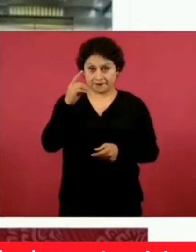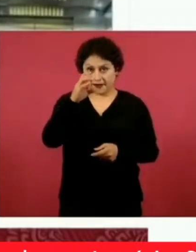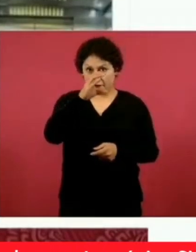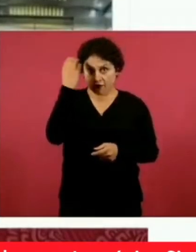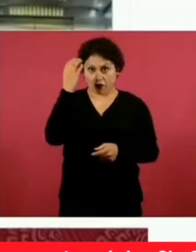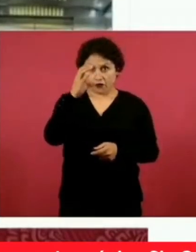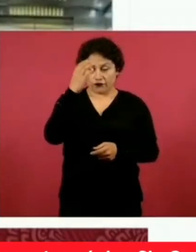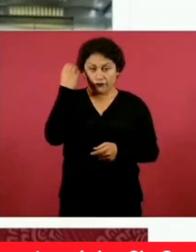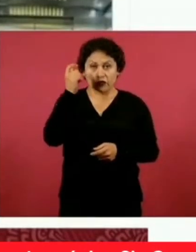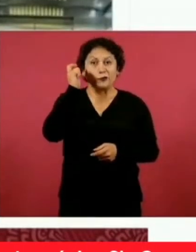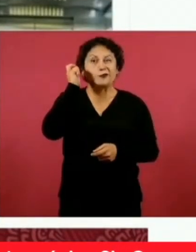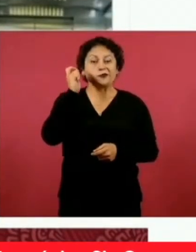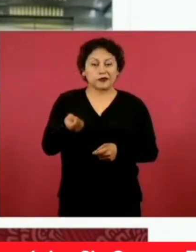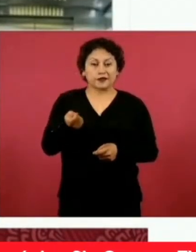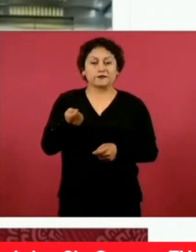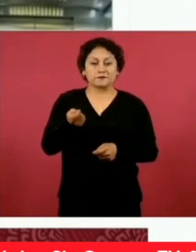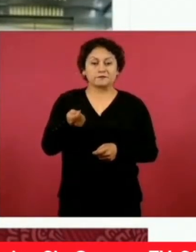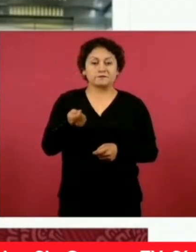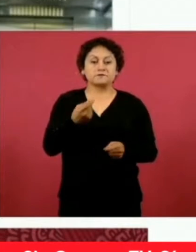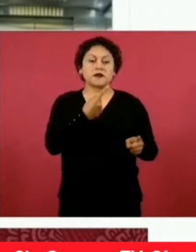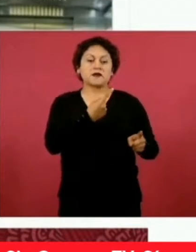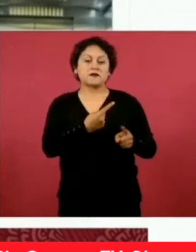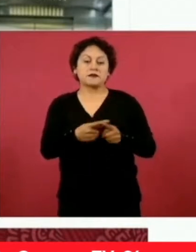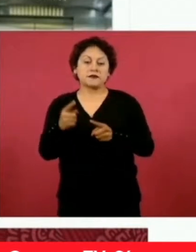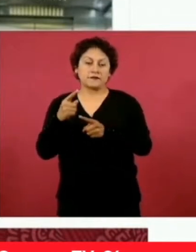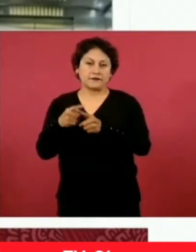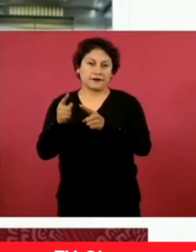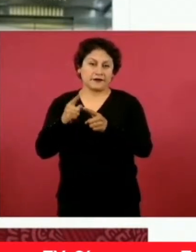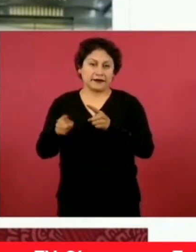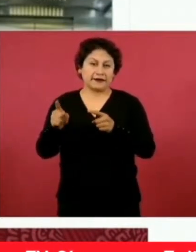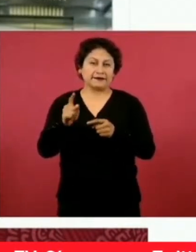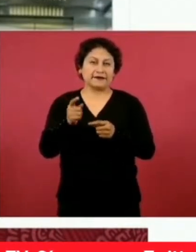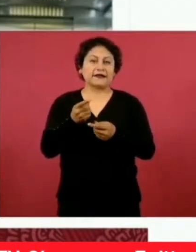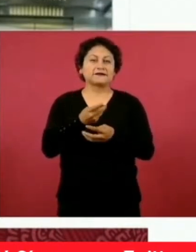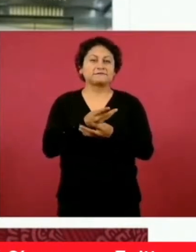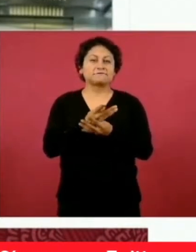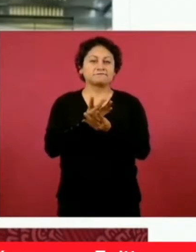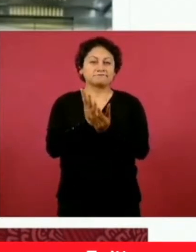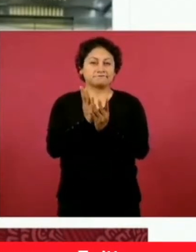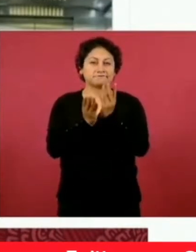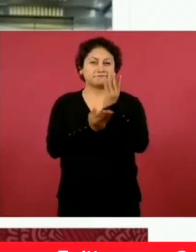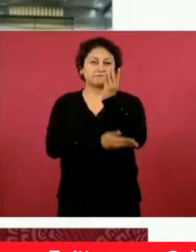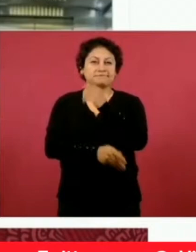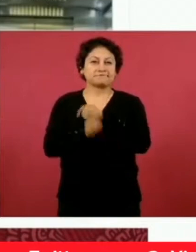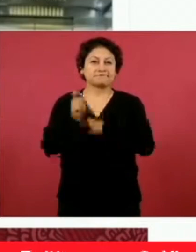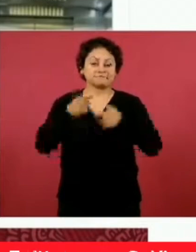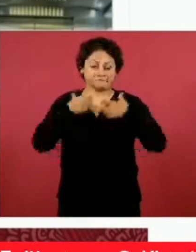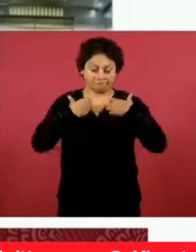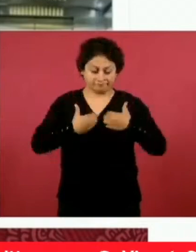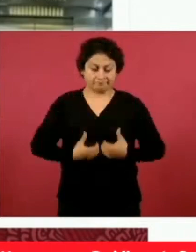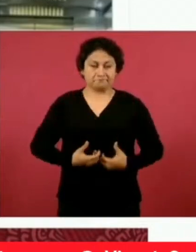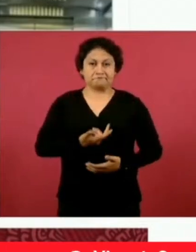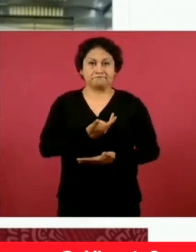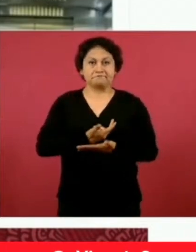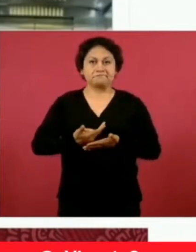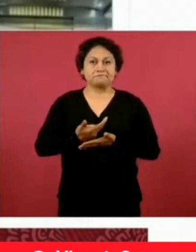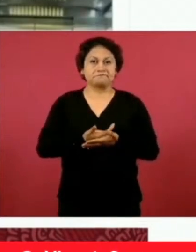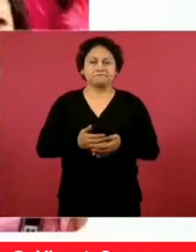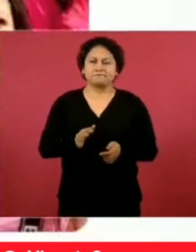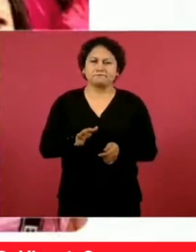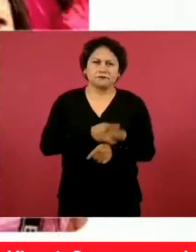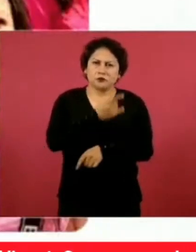varios atuendos con su piña en la playera. ¿Por qué será?